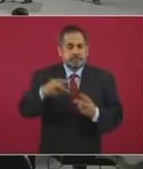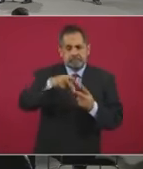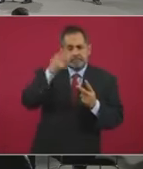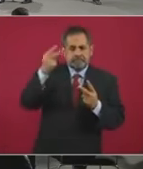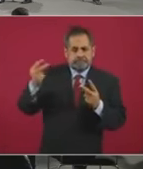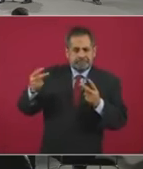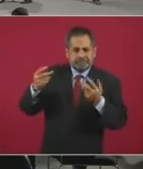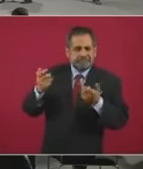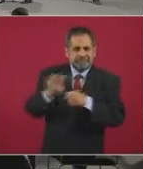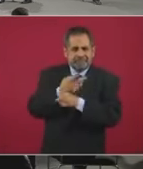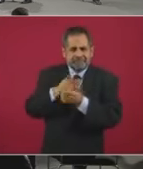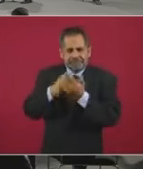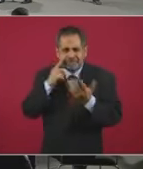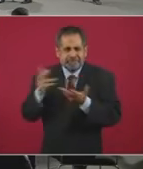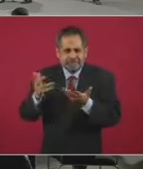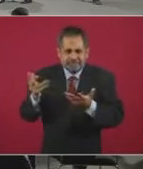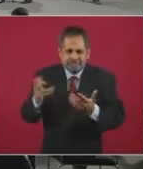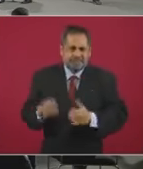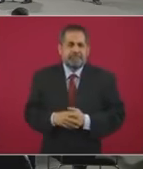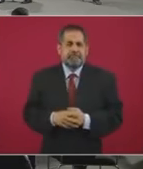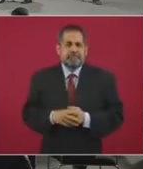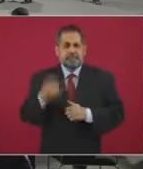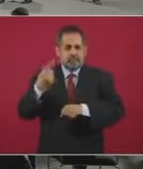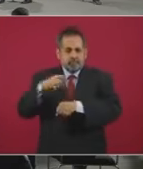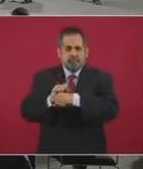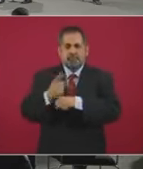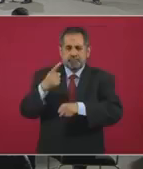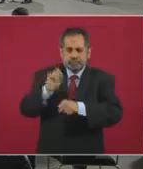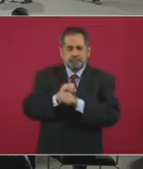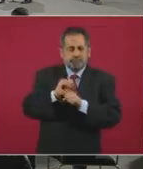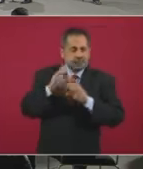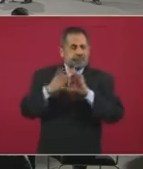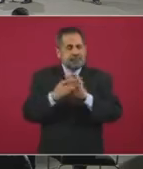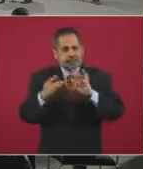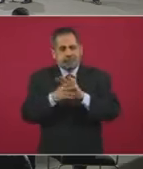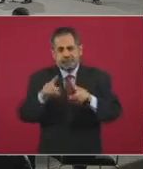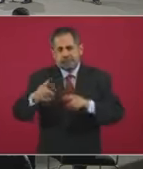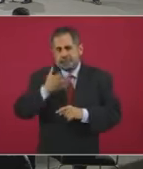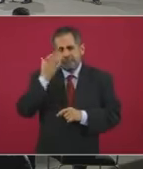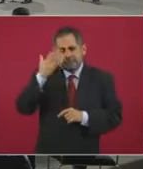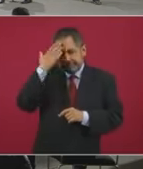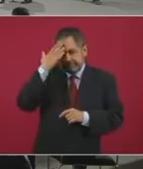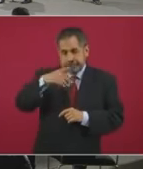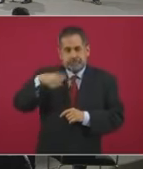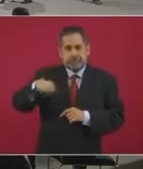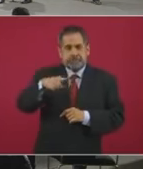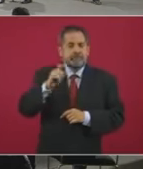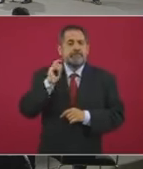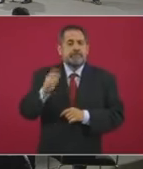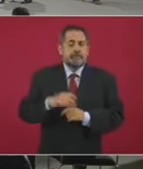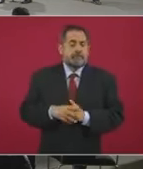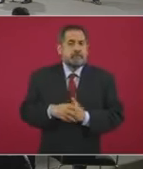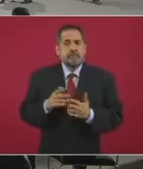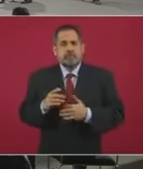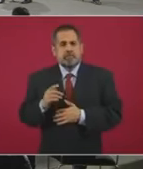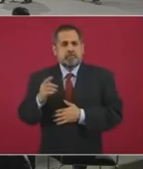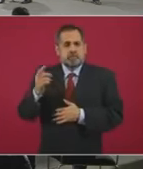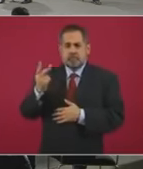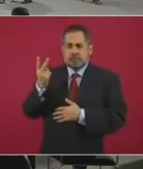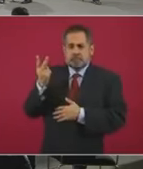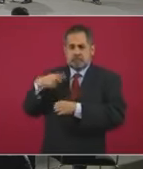Aquí vemos la curva epidémica de agregación semanal, como ya es costumbre, termina en las 2